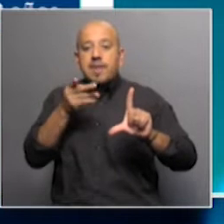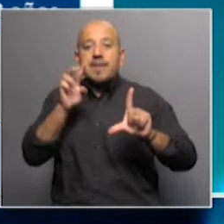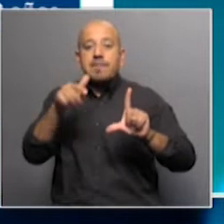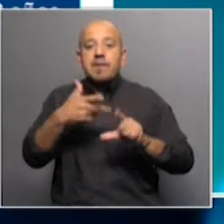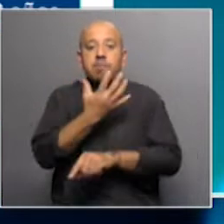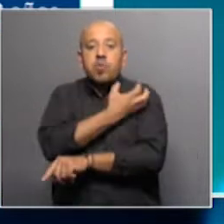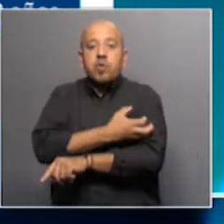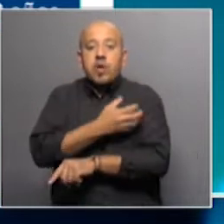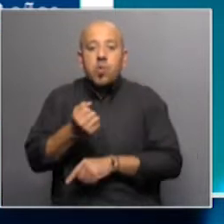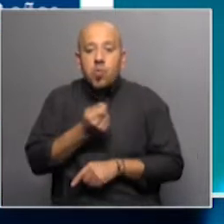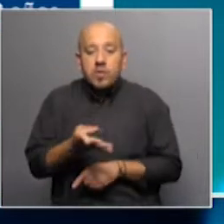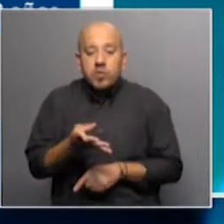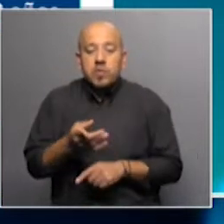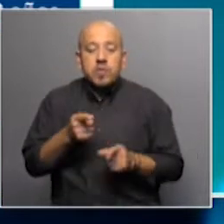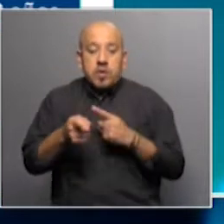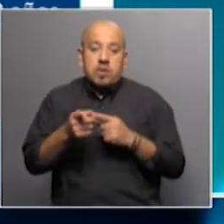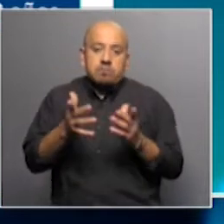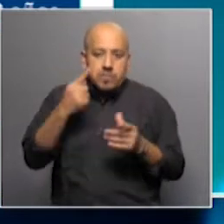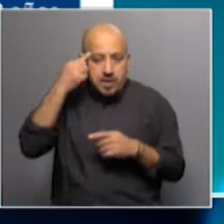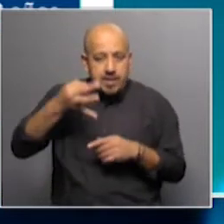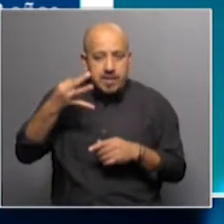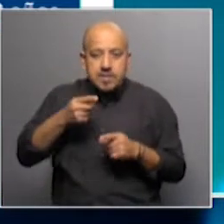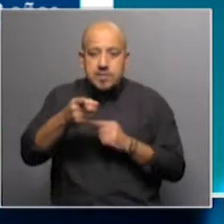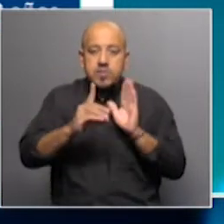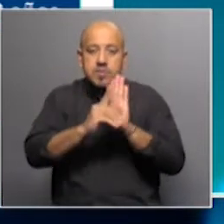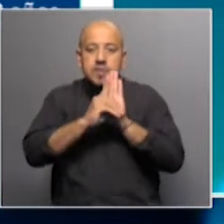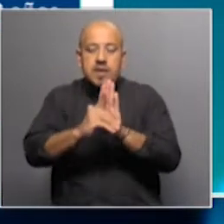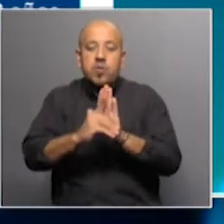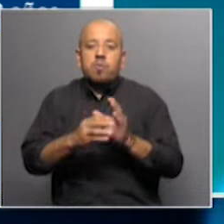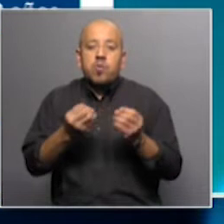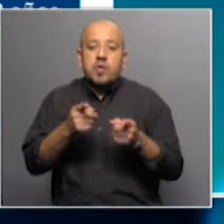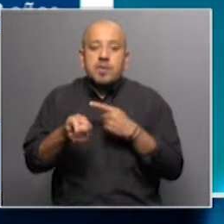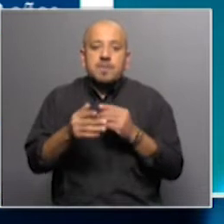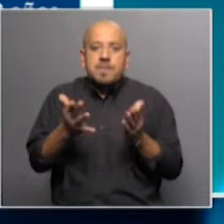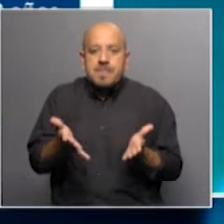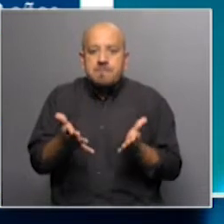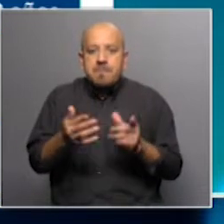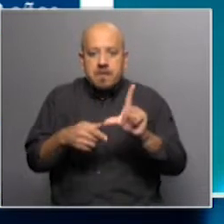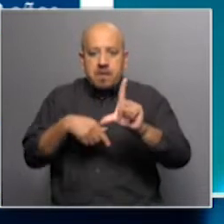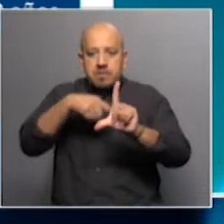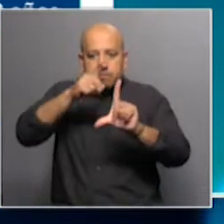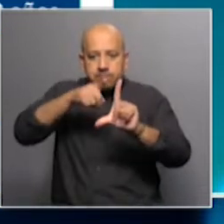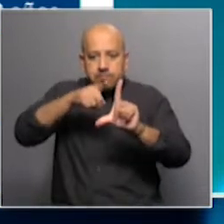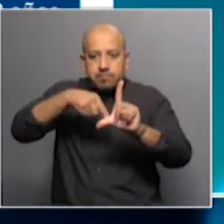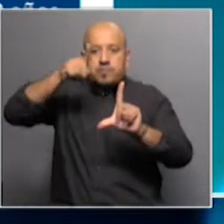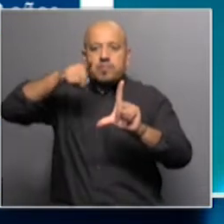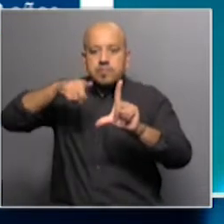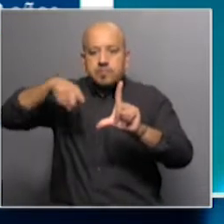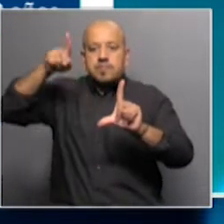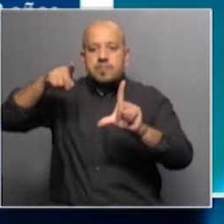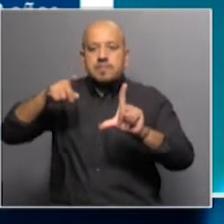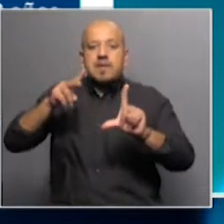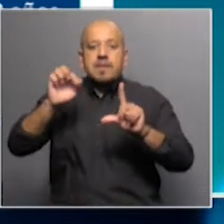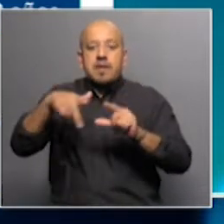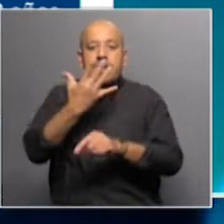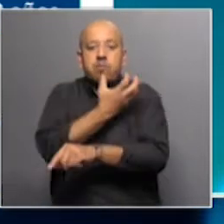ilustrativo, si bien vieron que tiene mucho ruido, y eso en realidad es parte de los datos, porque no, esos saltos que pasan no son saltos